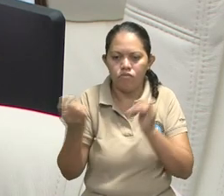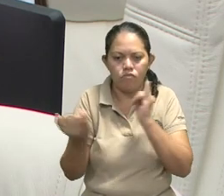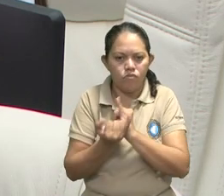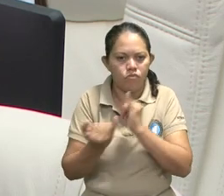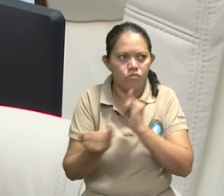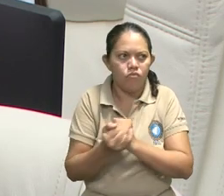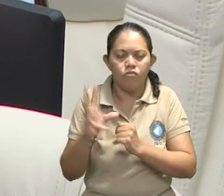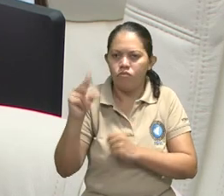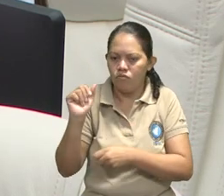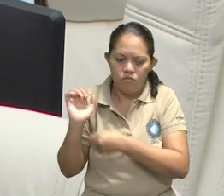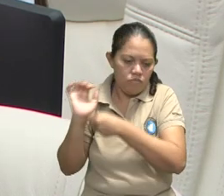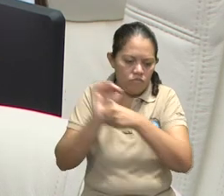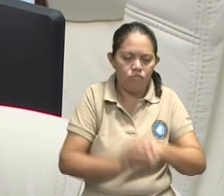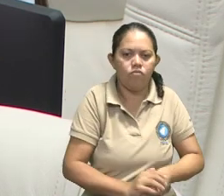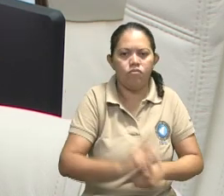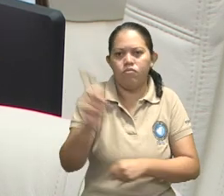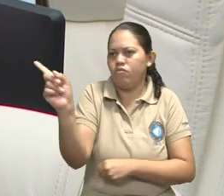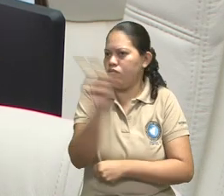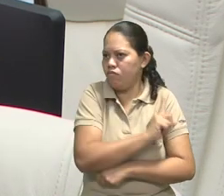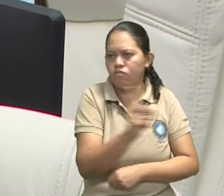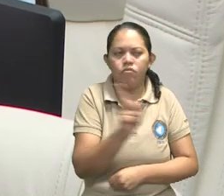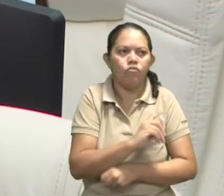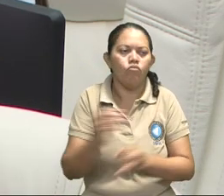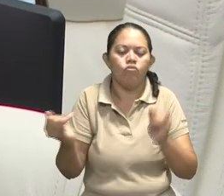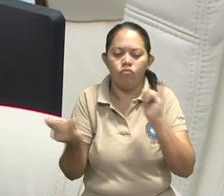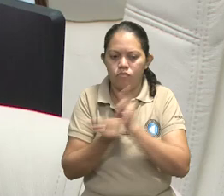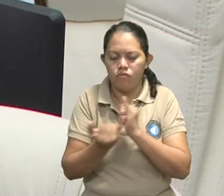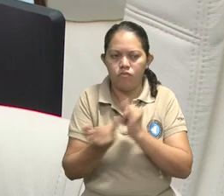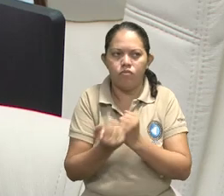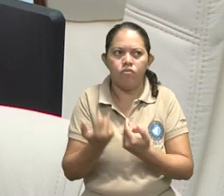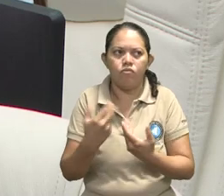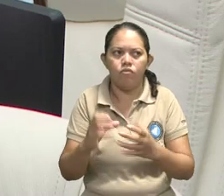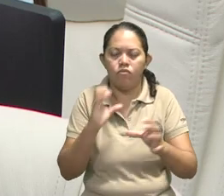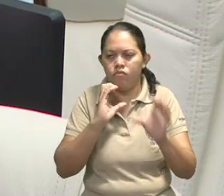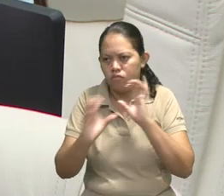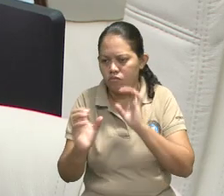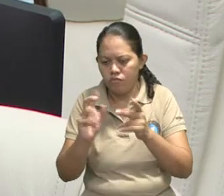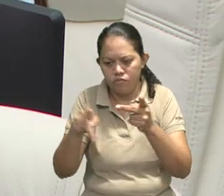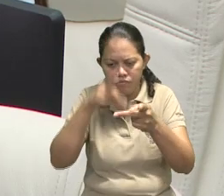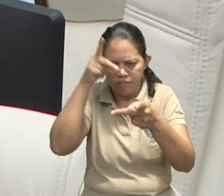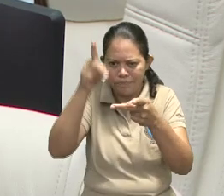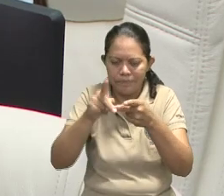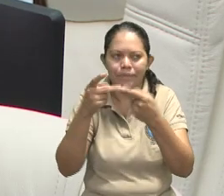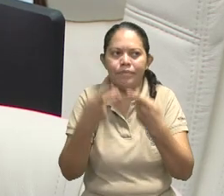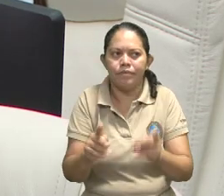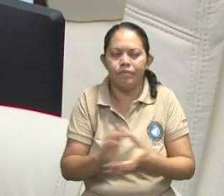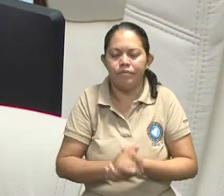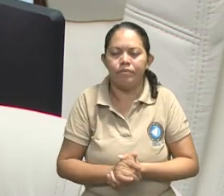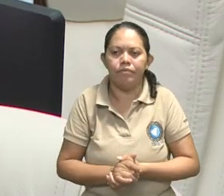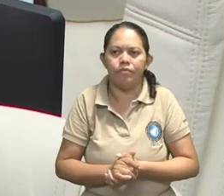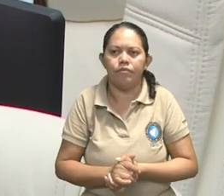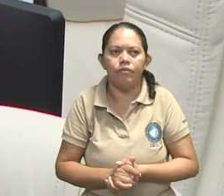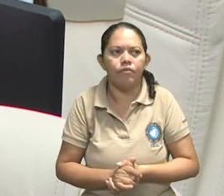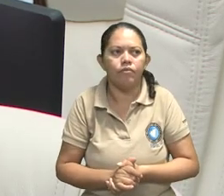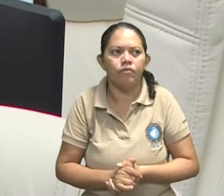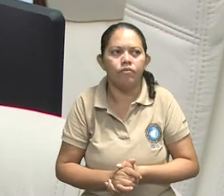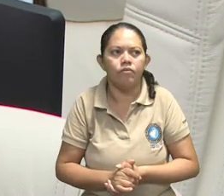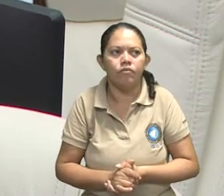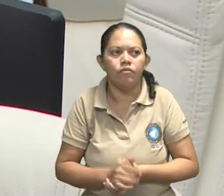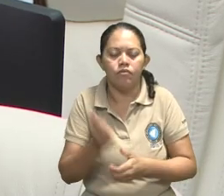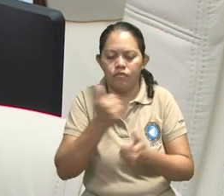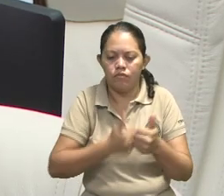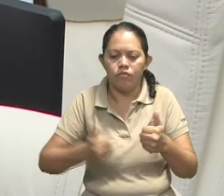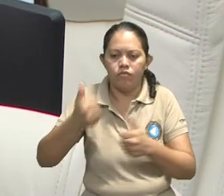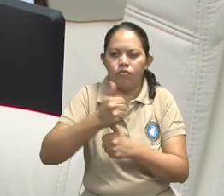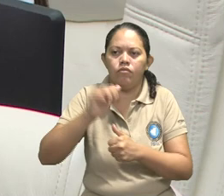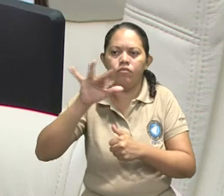no discriminación, equidad de género y un lenguaje incluyente al permitir que puedan ser, que se puedan nombrar director o